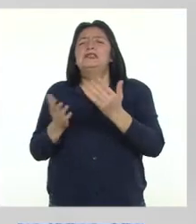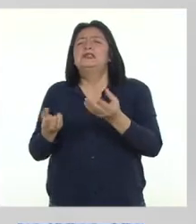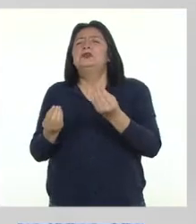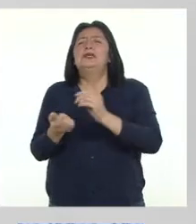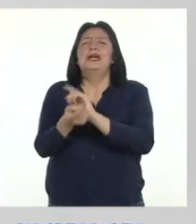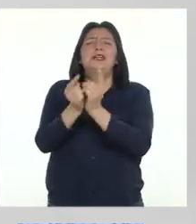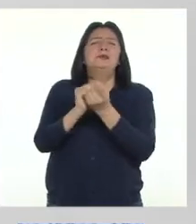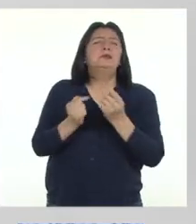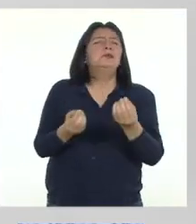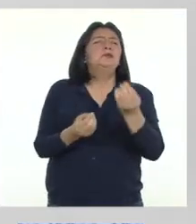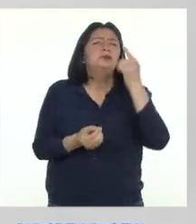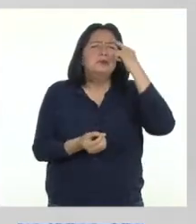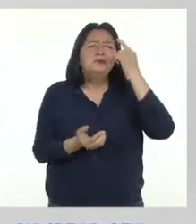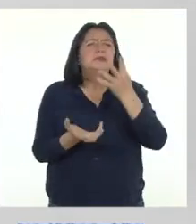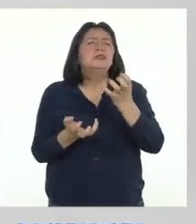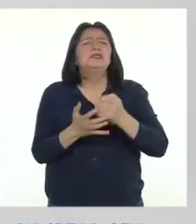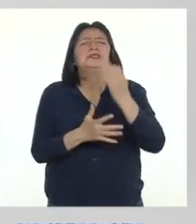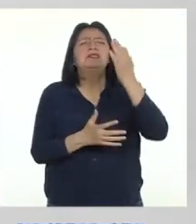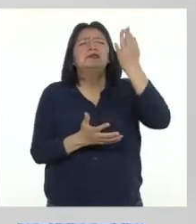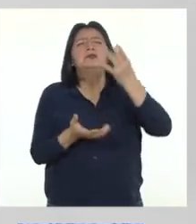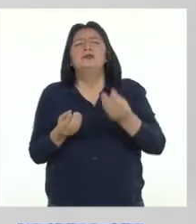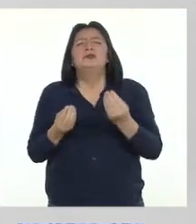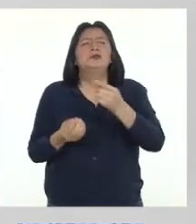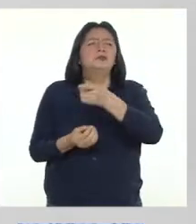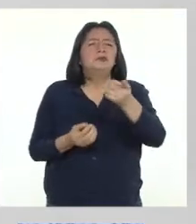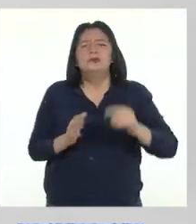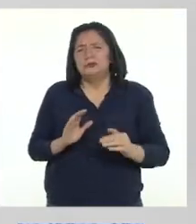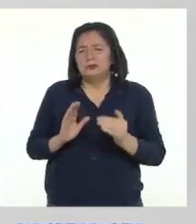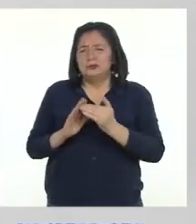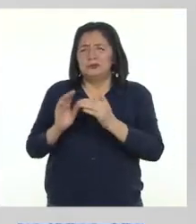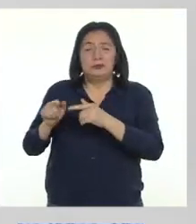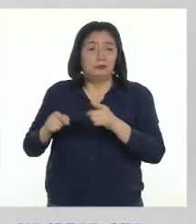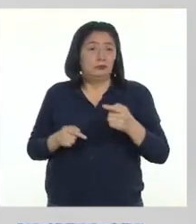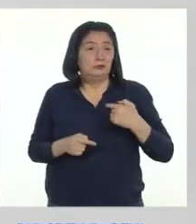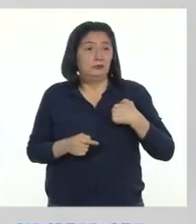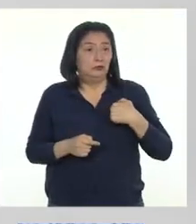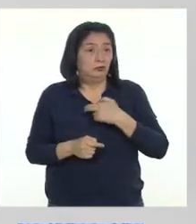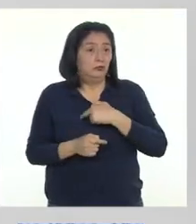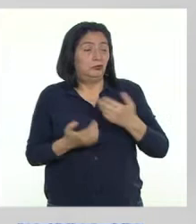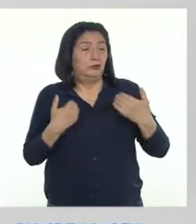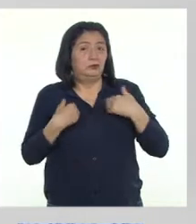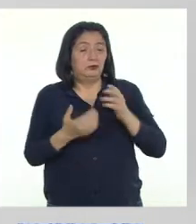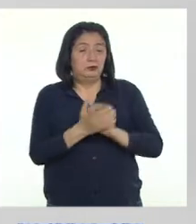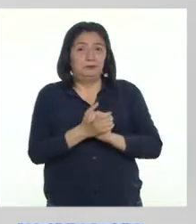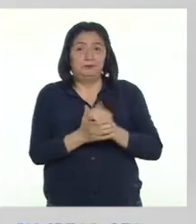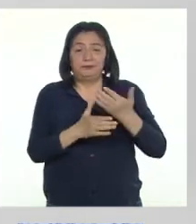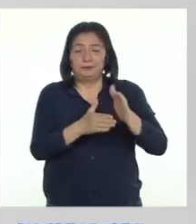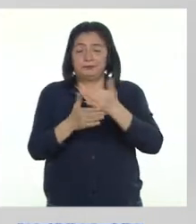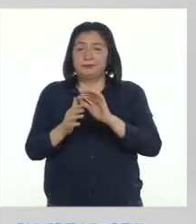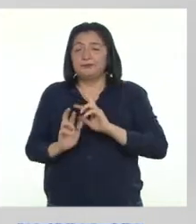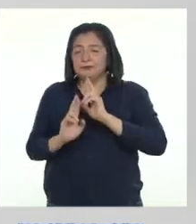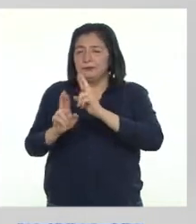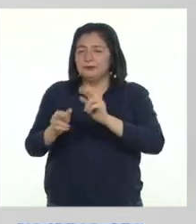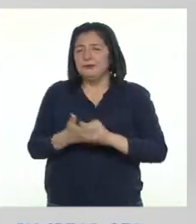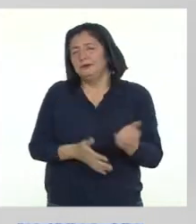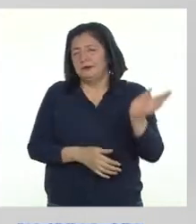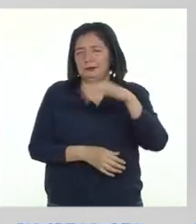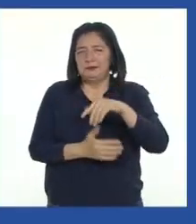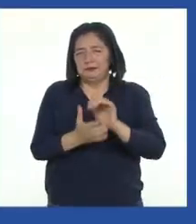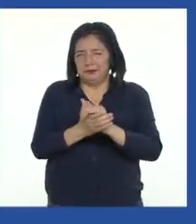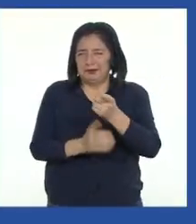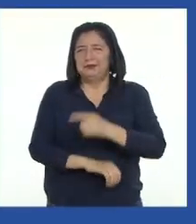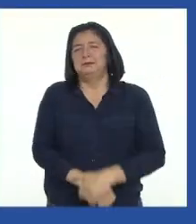que sea tu barrio en el futuro? Tenemos una amiga que quiere compartirnos sus respuestas. ¡Vamos con